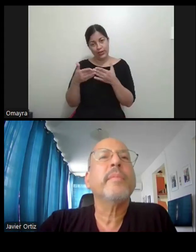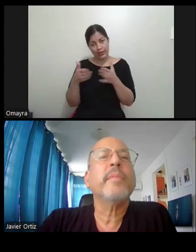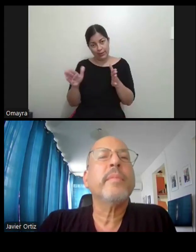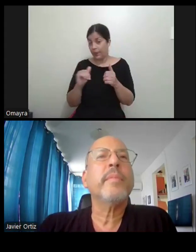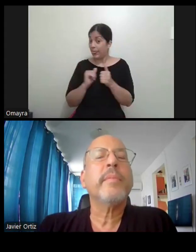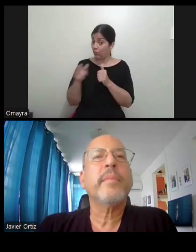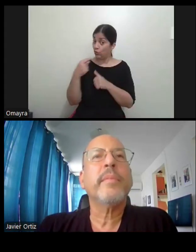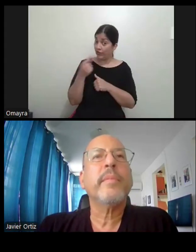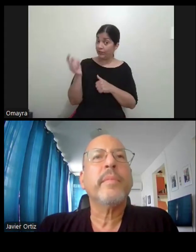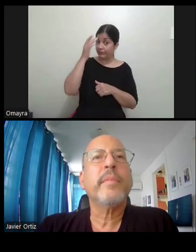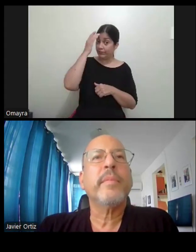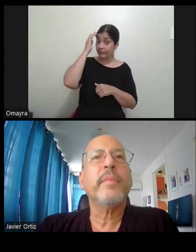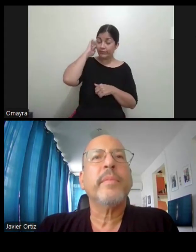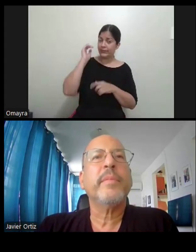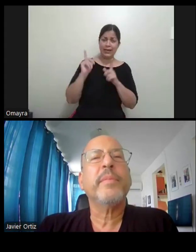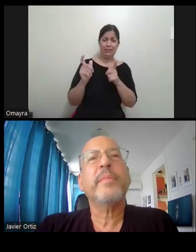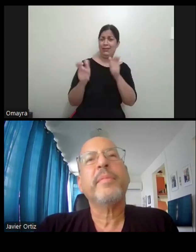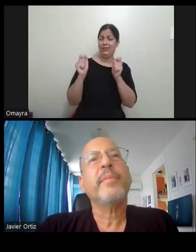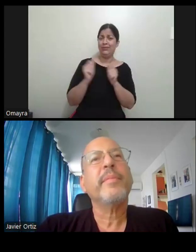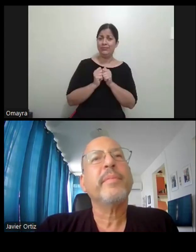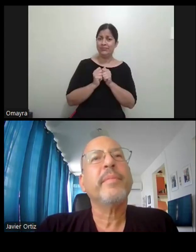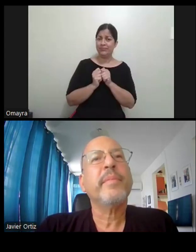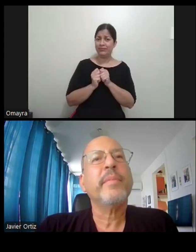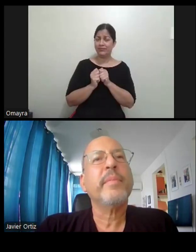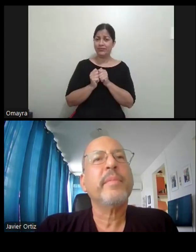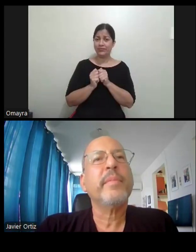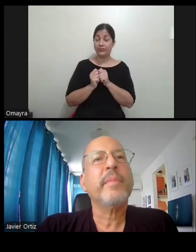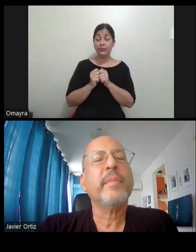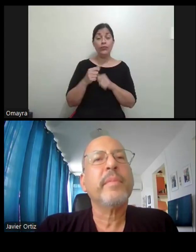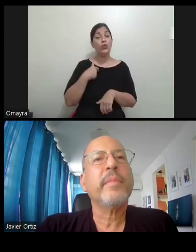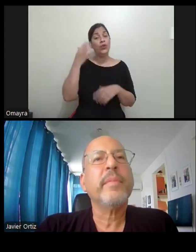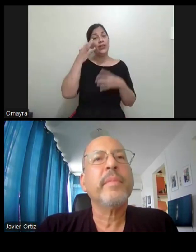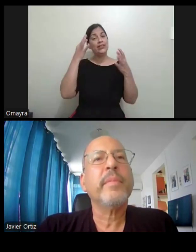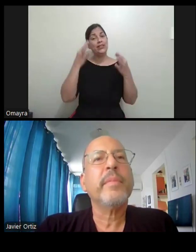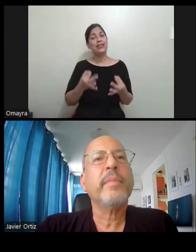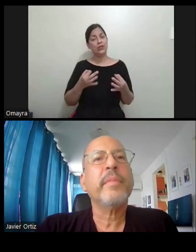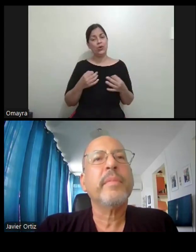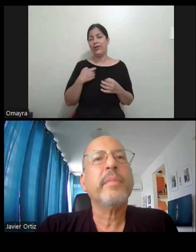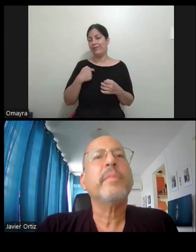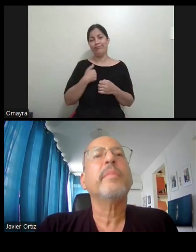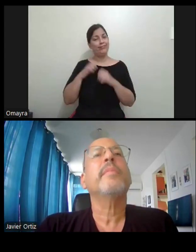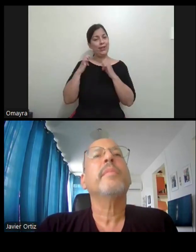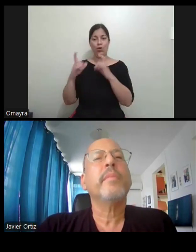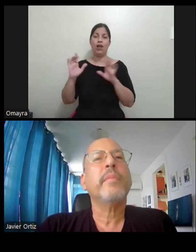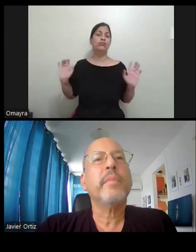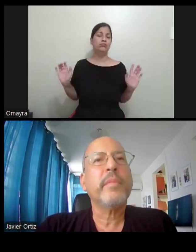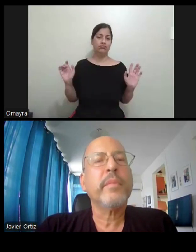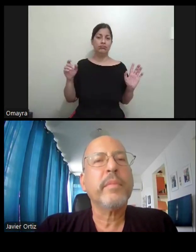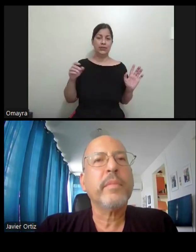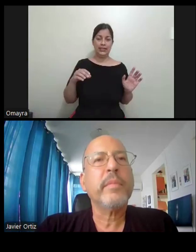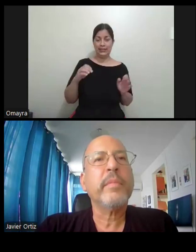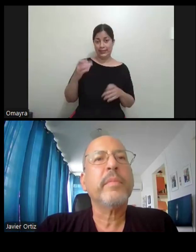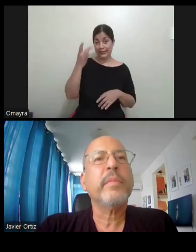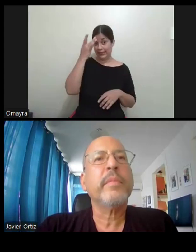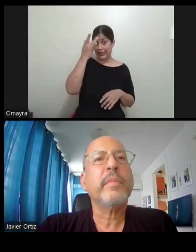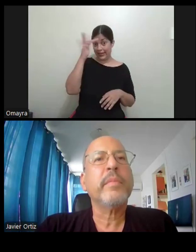ves? A abuelo de pájaro, ¿verdad? Pues ya no, casi no tenemos. Claro, yo he decidido educarme en inteligencia artificial para poder integrar de